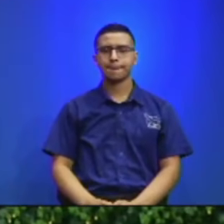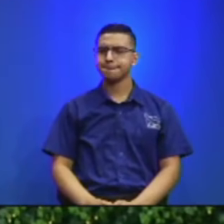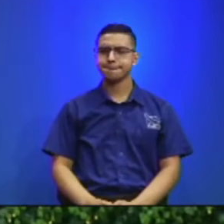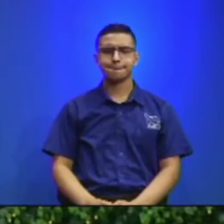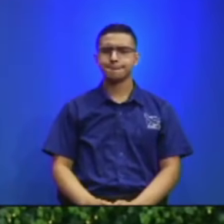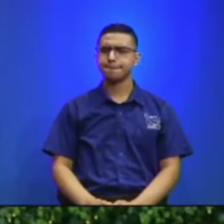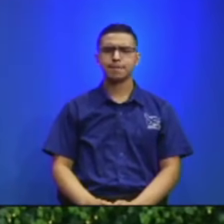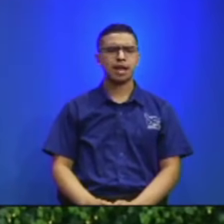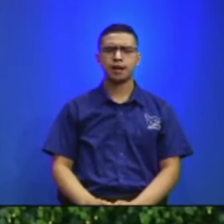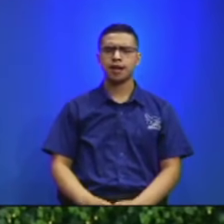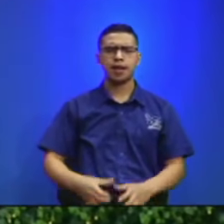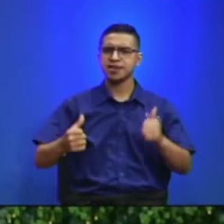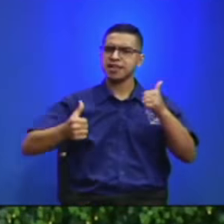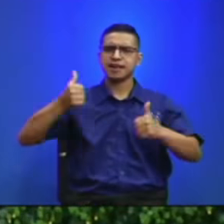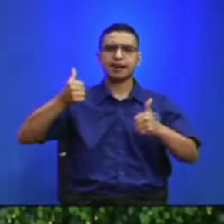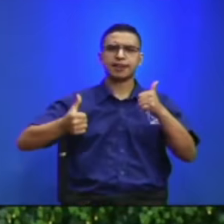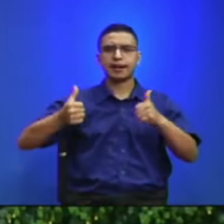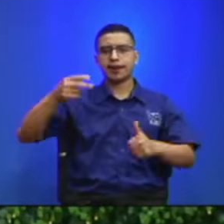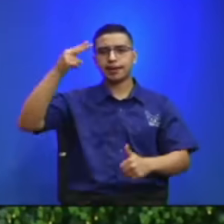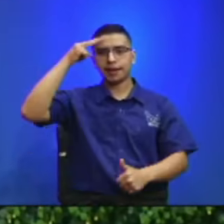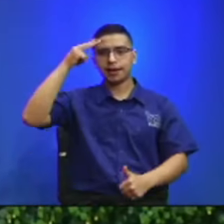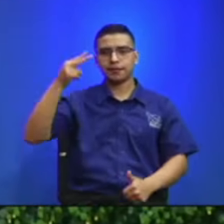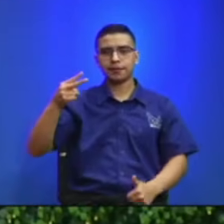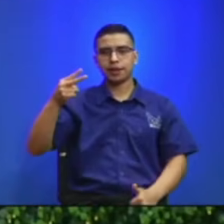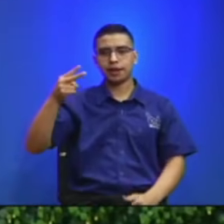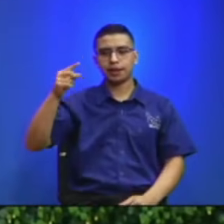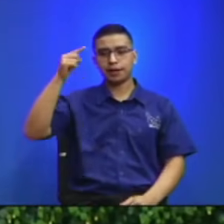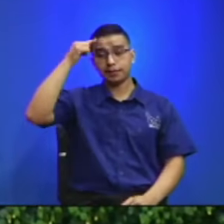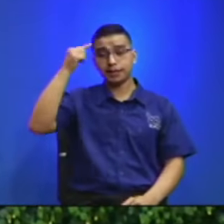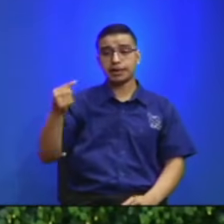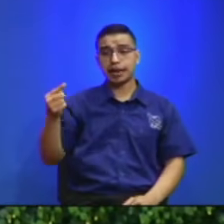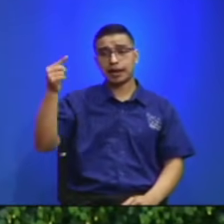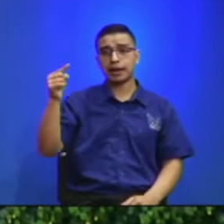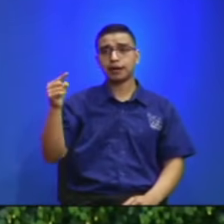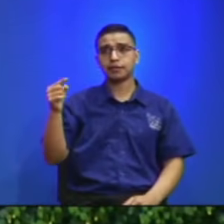cada vez que esto me hicieron